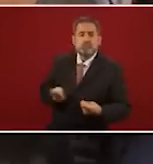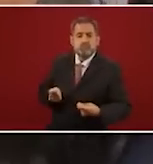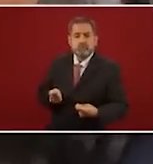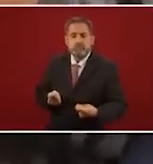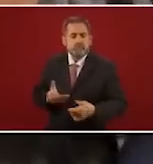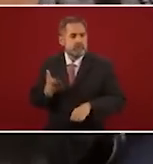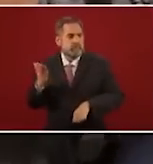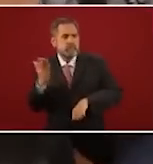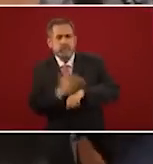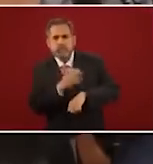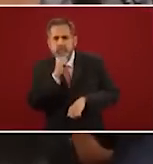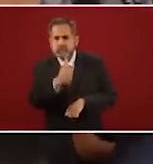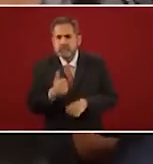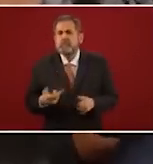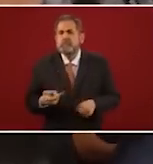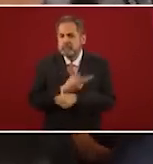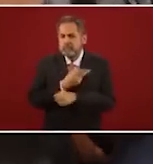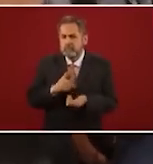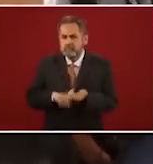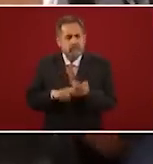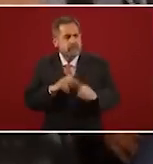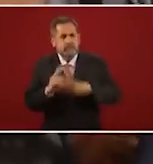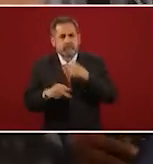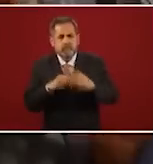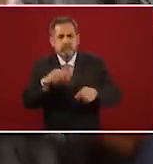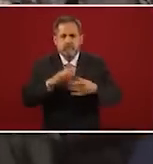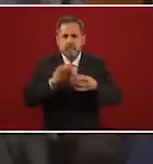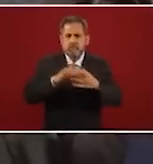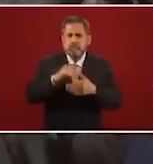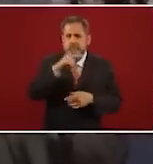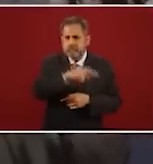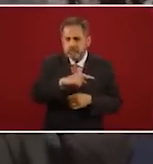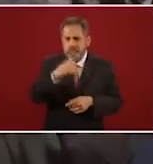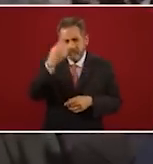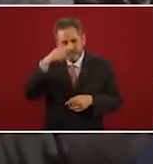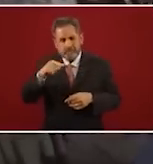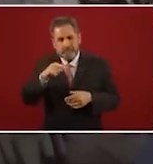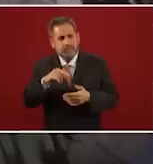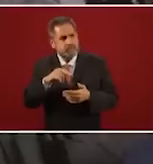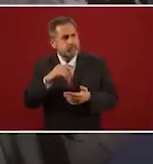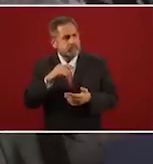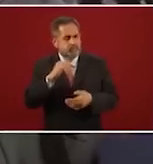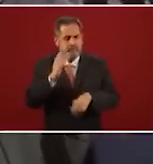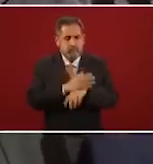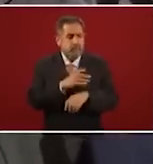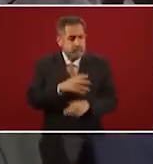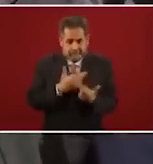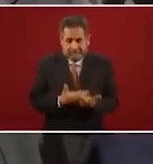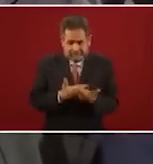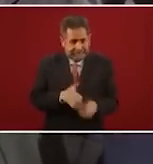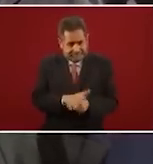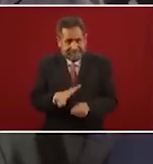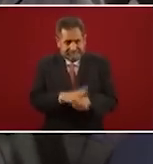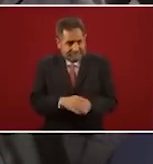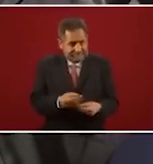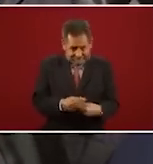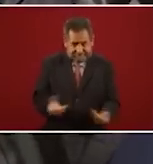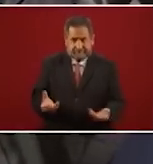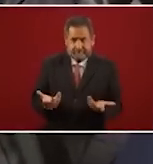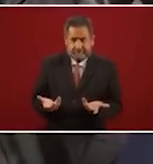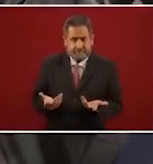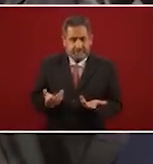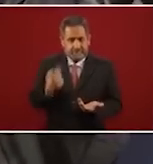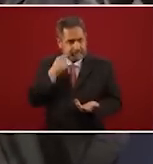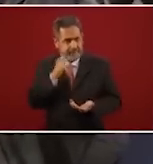se está entregando. ¿Qué pasa, señor presidente? ¿Cómo se va a subsanar la carencia que sí existe del medicamento hacia estos niños